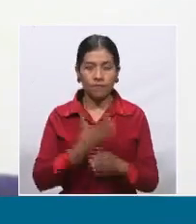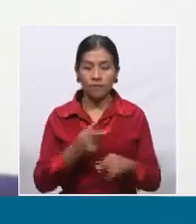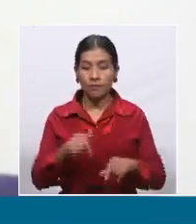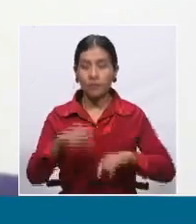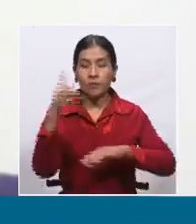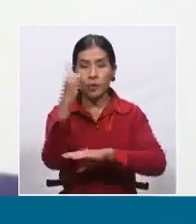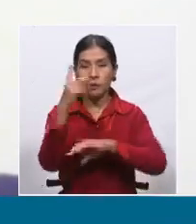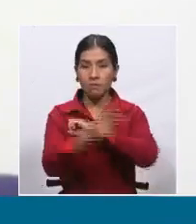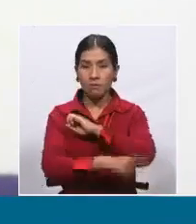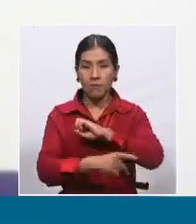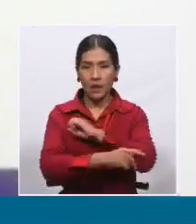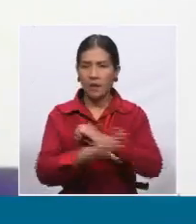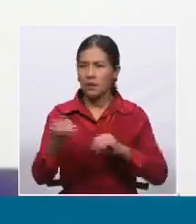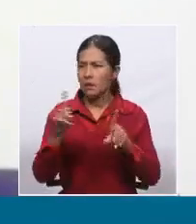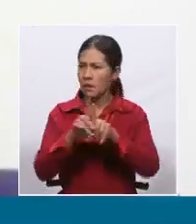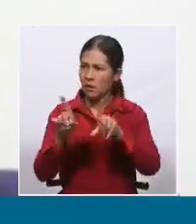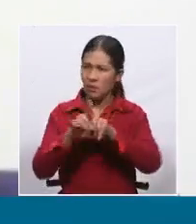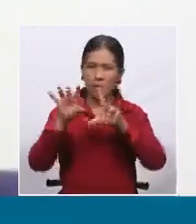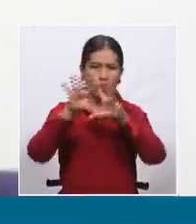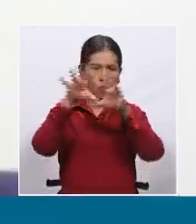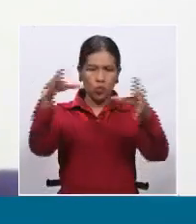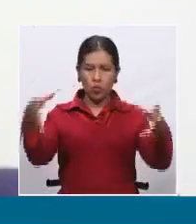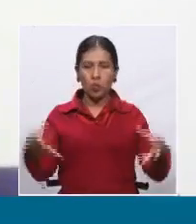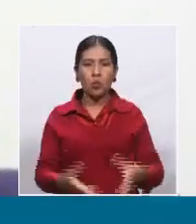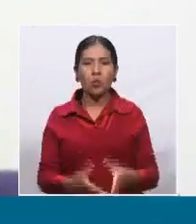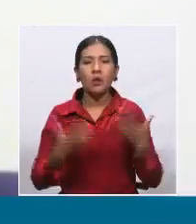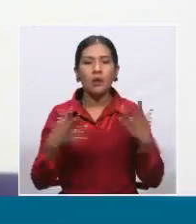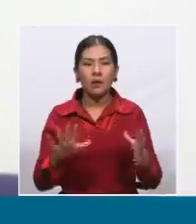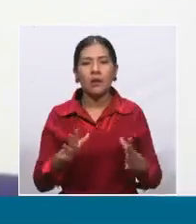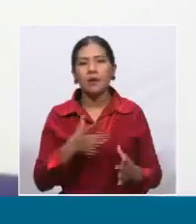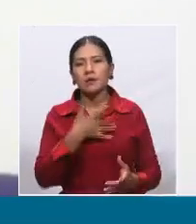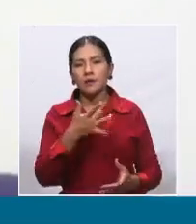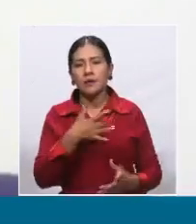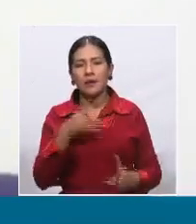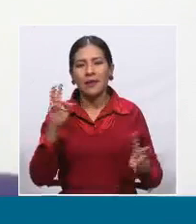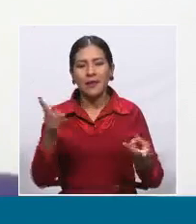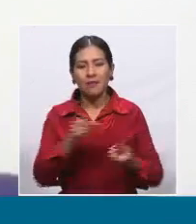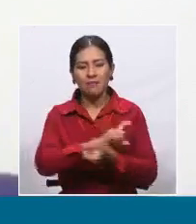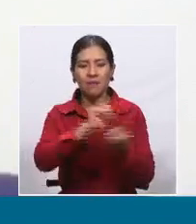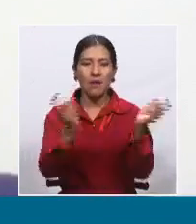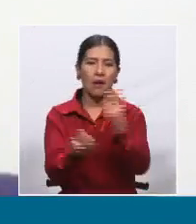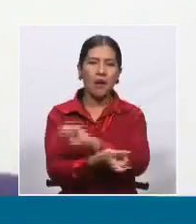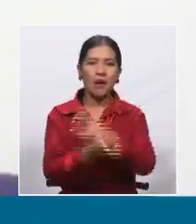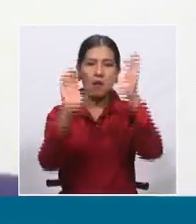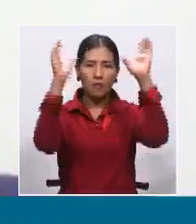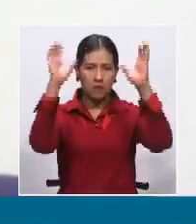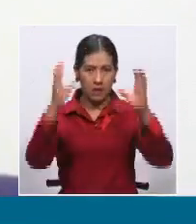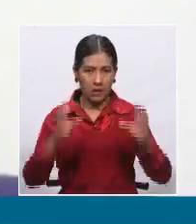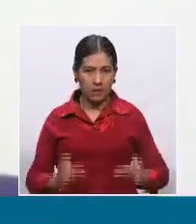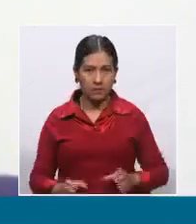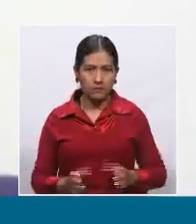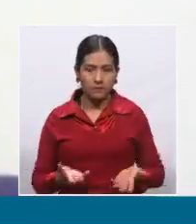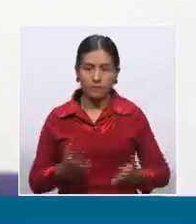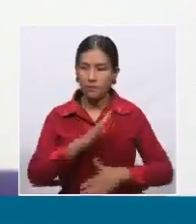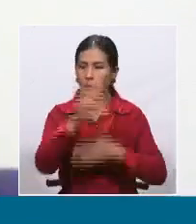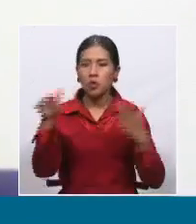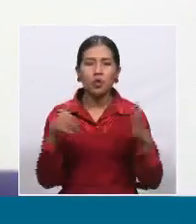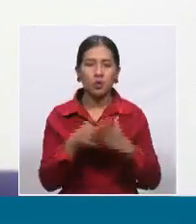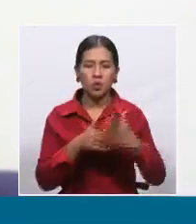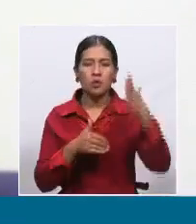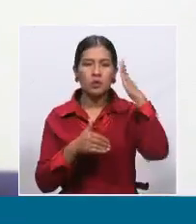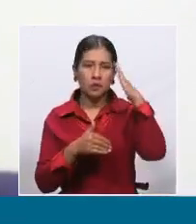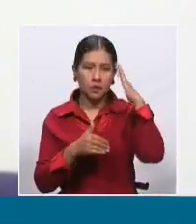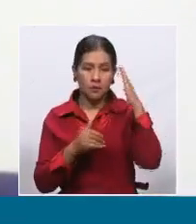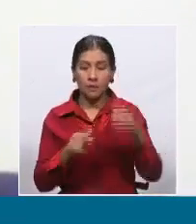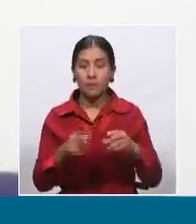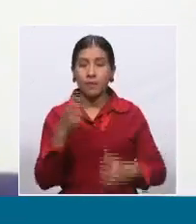mundial venimos viviendo últimamente los efectos de este cambio climático, ¿no? Y todos bien sabemos que